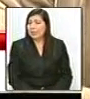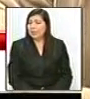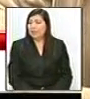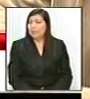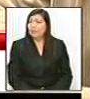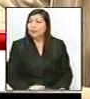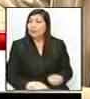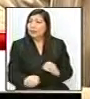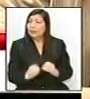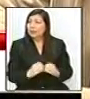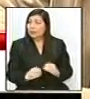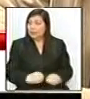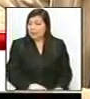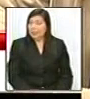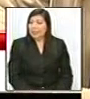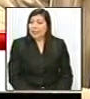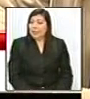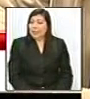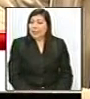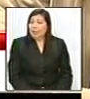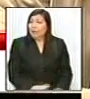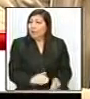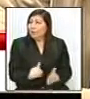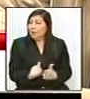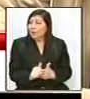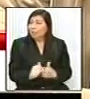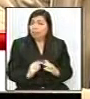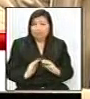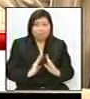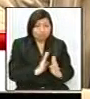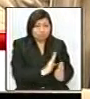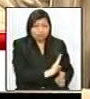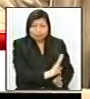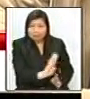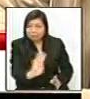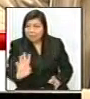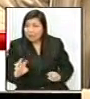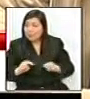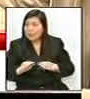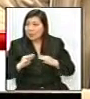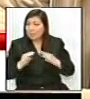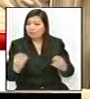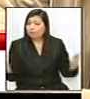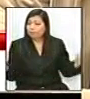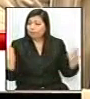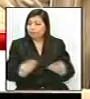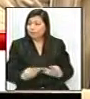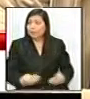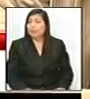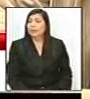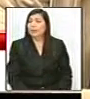La reconstrucción. Todo el litoral marino costero ha sido atrapado,